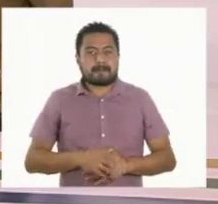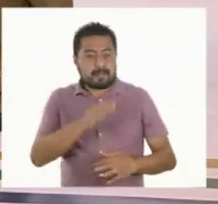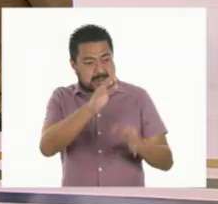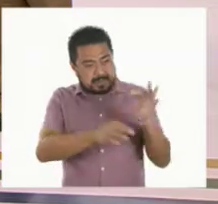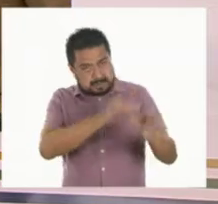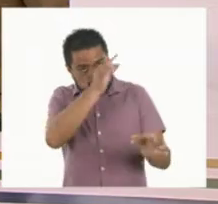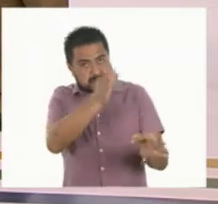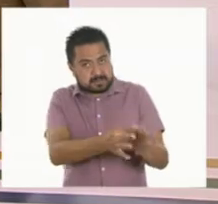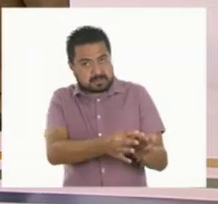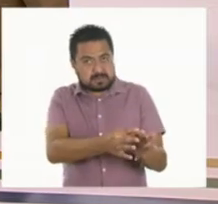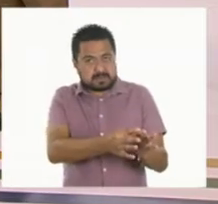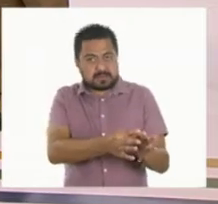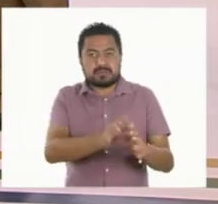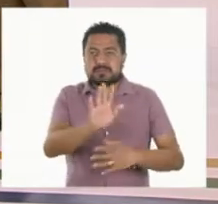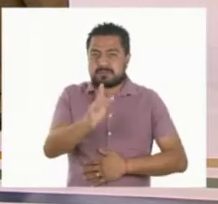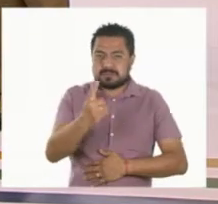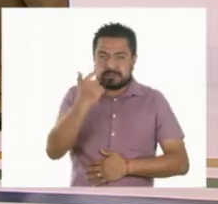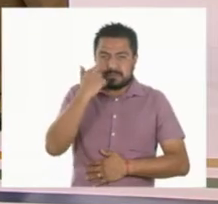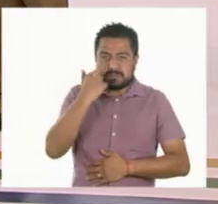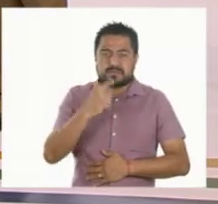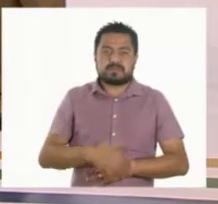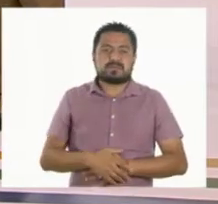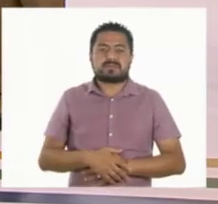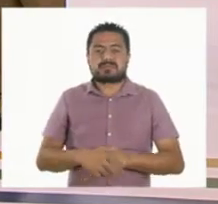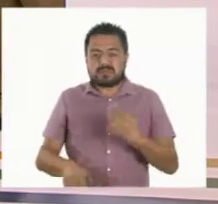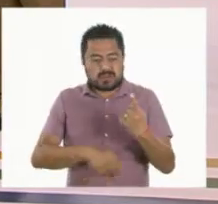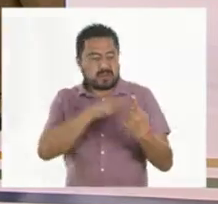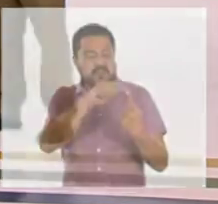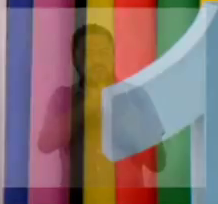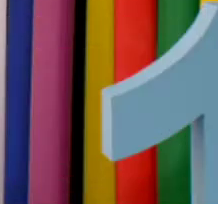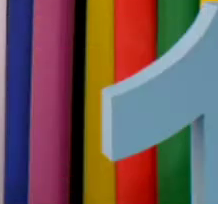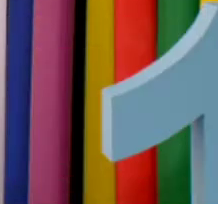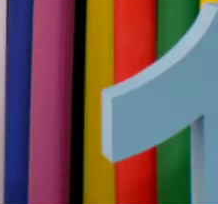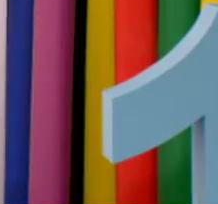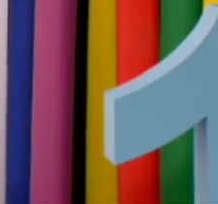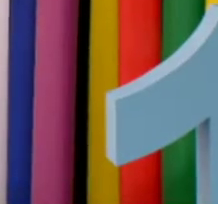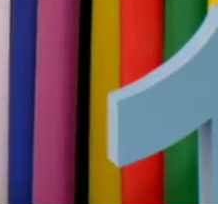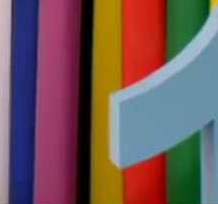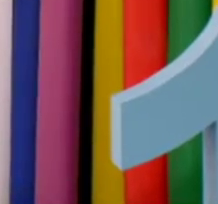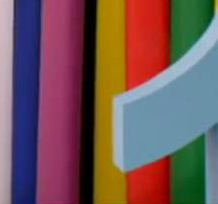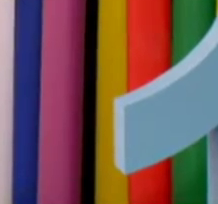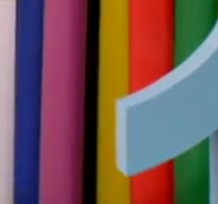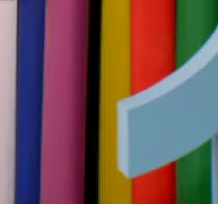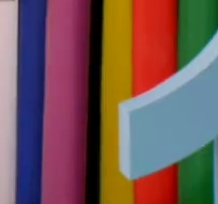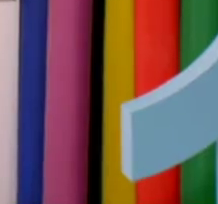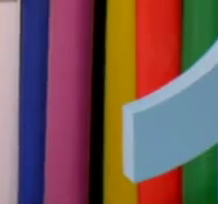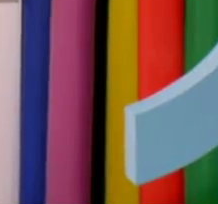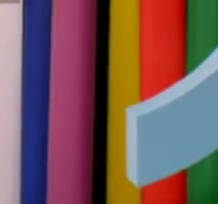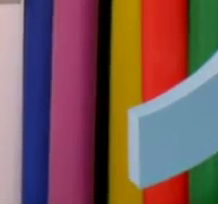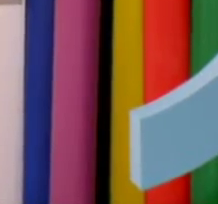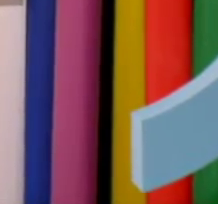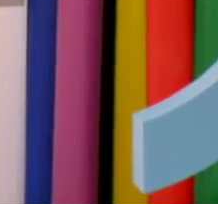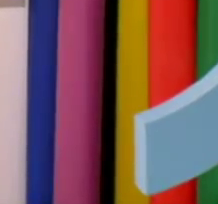¿Lista? Lista. Y Juan, Paco, Pedro de la Mar. Es